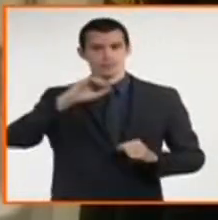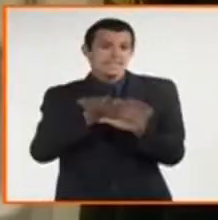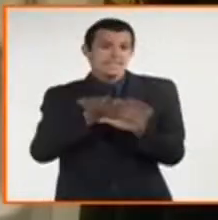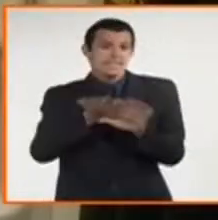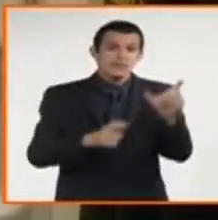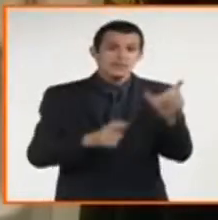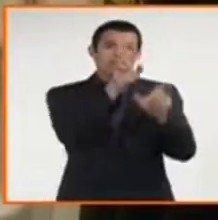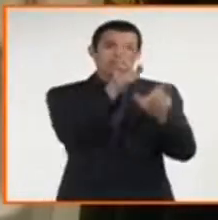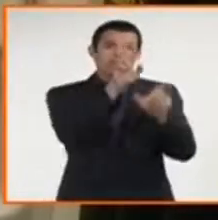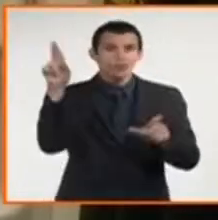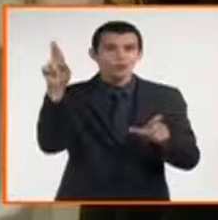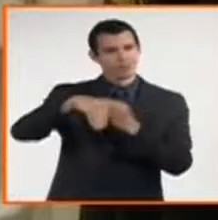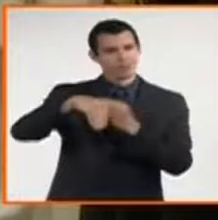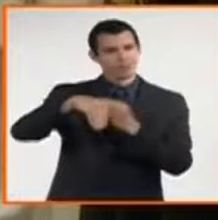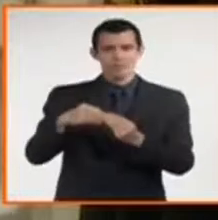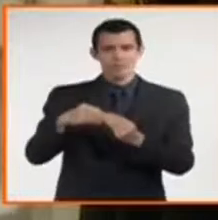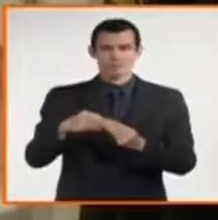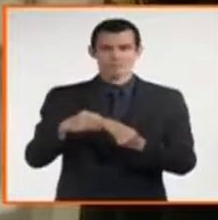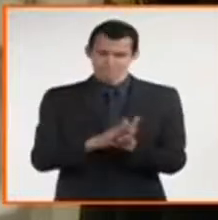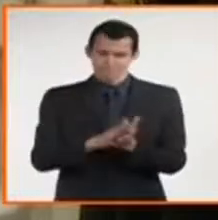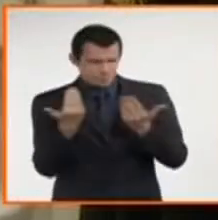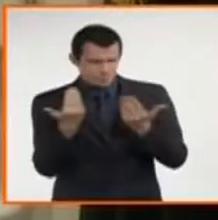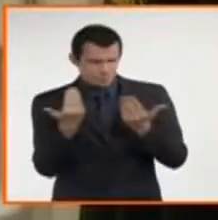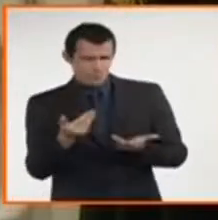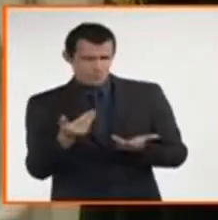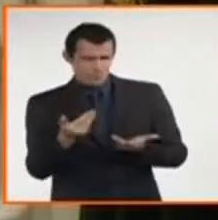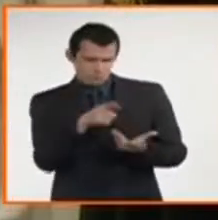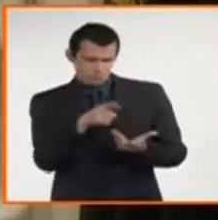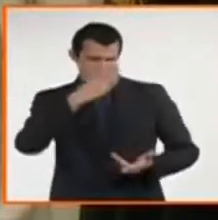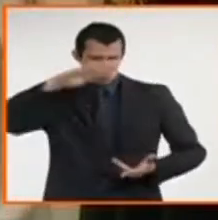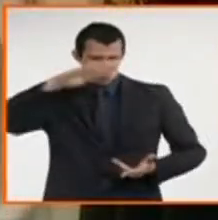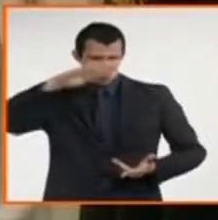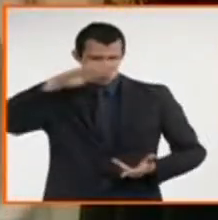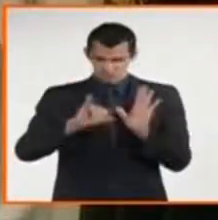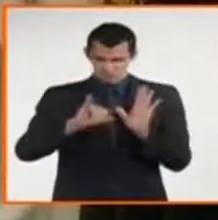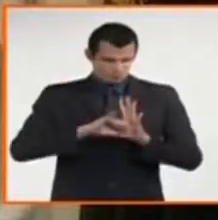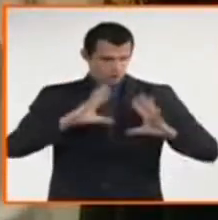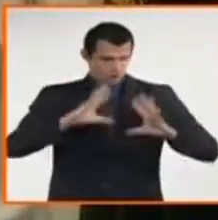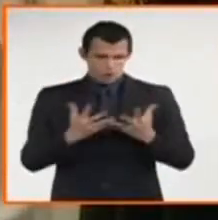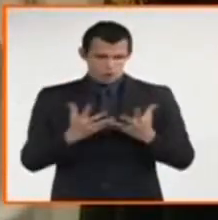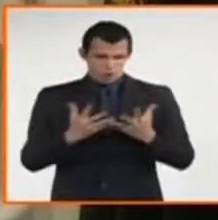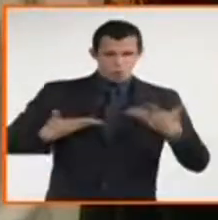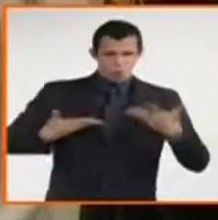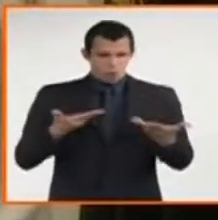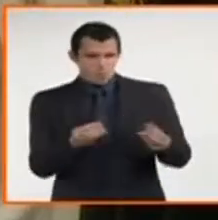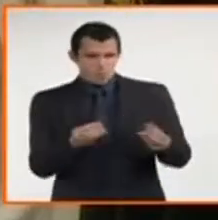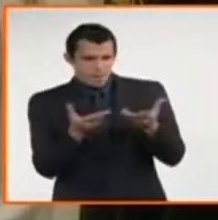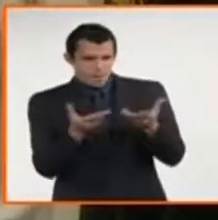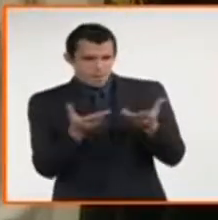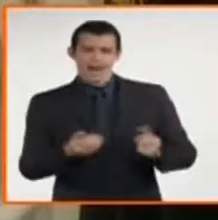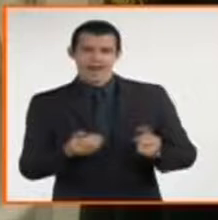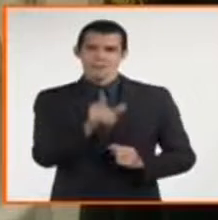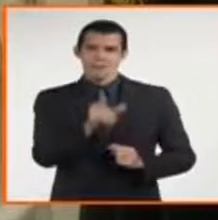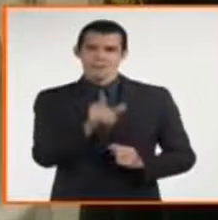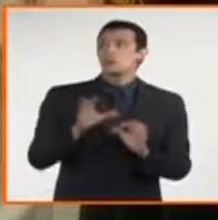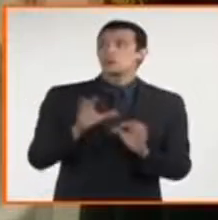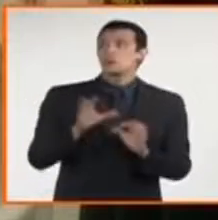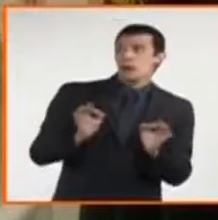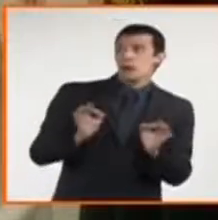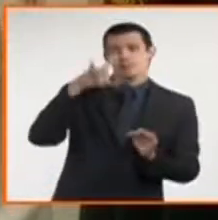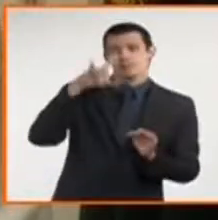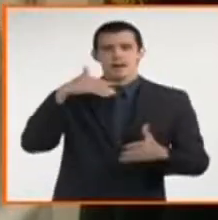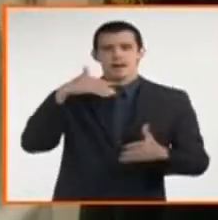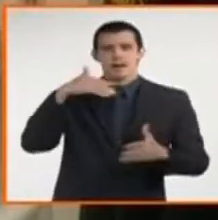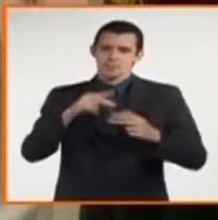nacional. Y yo creo que Fidel le dio también una centralidad a la cultura, más allá de lo artístico y lo literario.